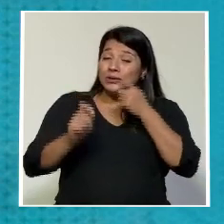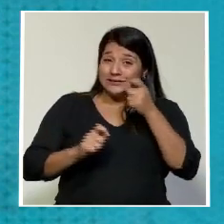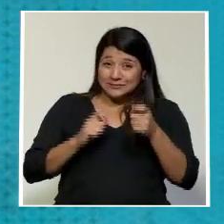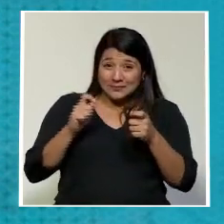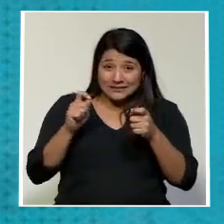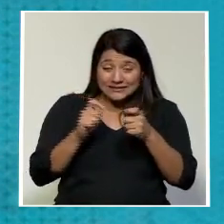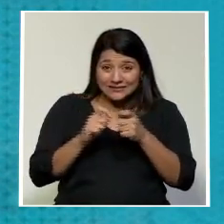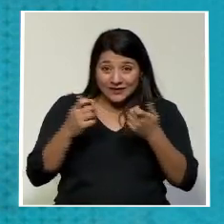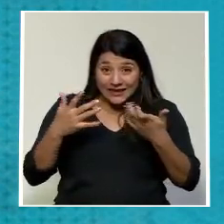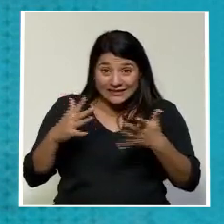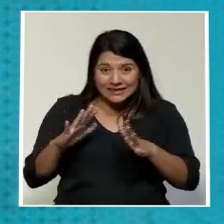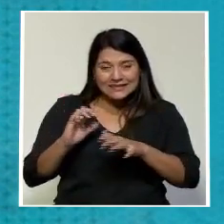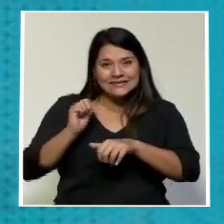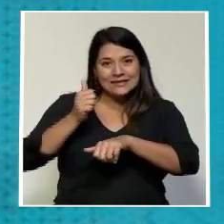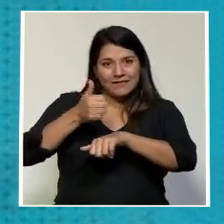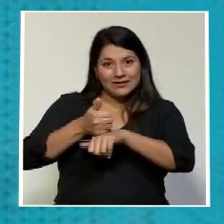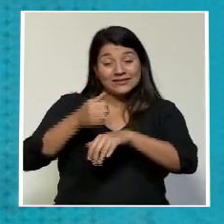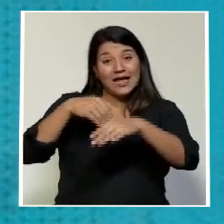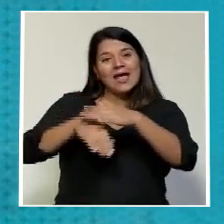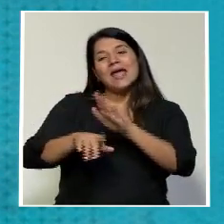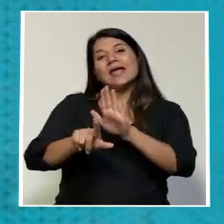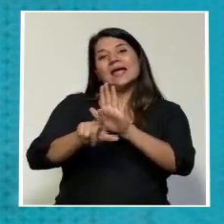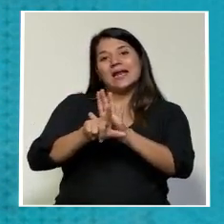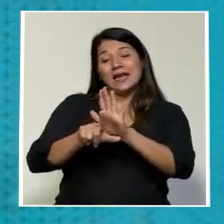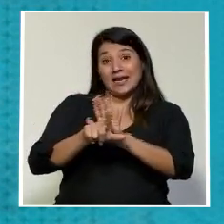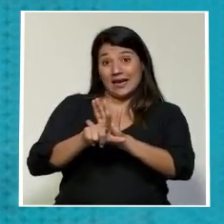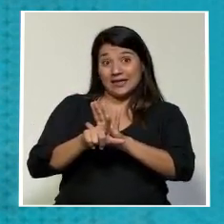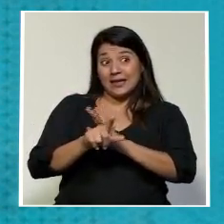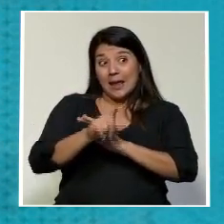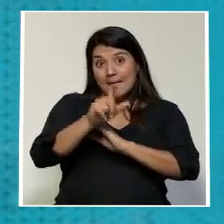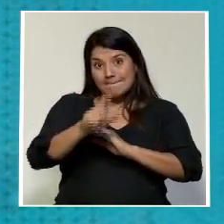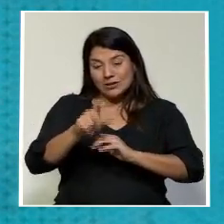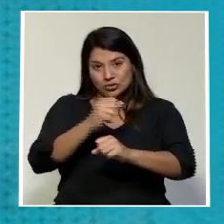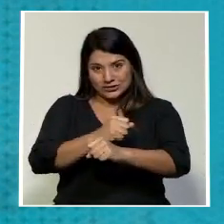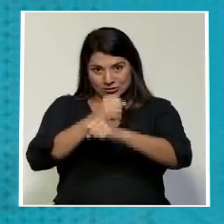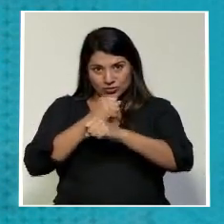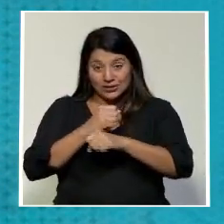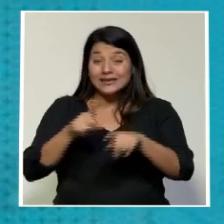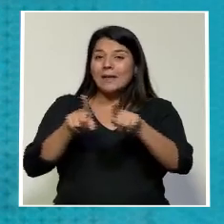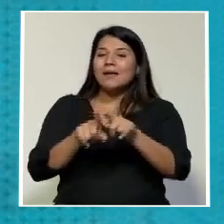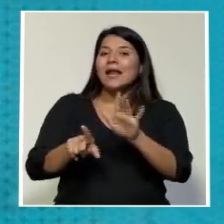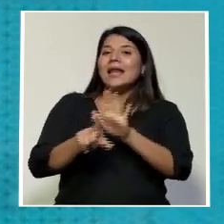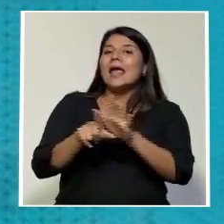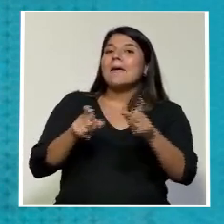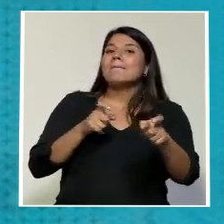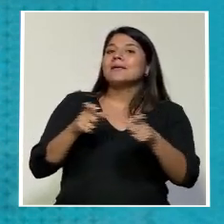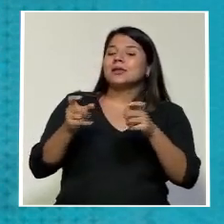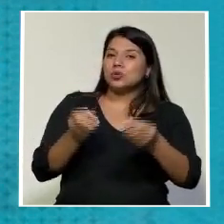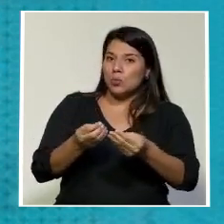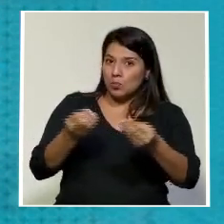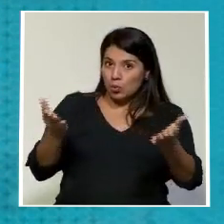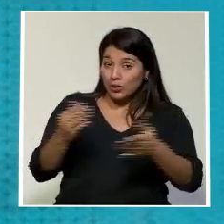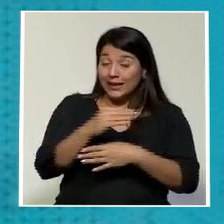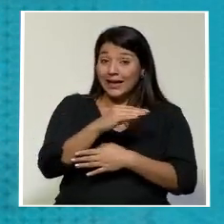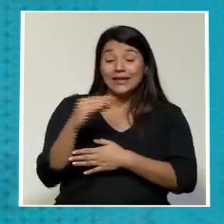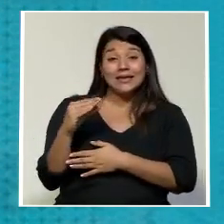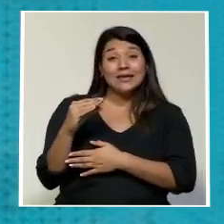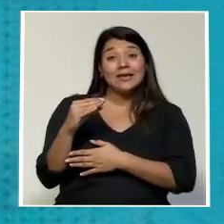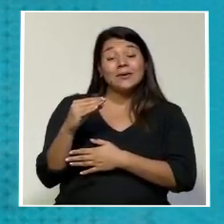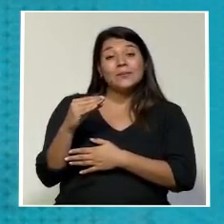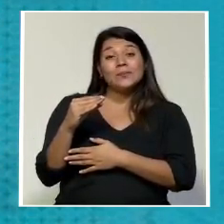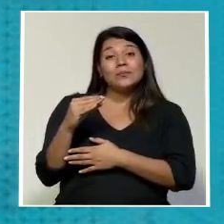en la ley de responsabilidad de personas jurídicas, sino también en la ley de administración pública y cuando